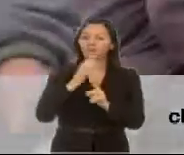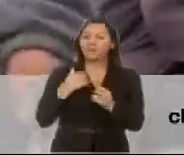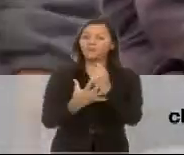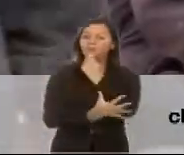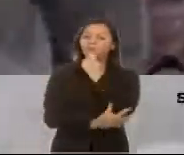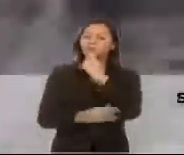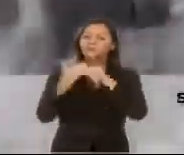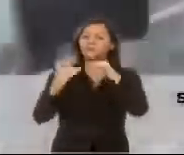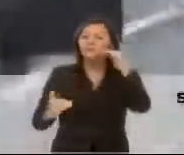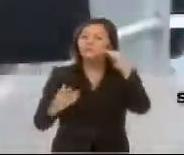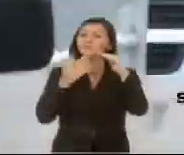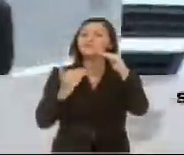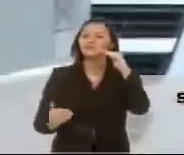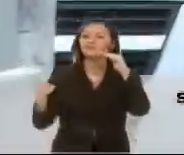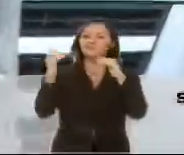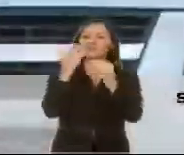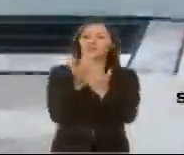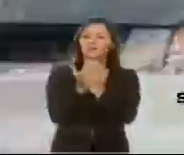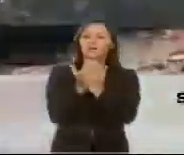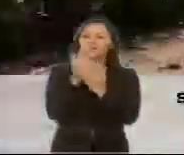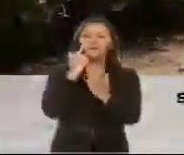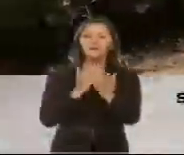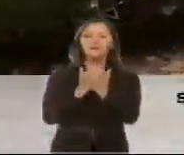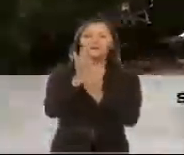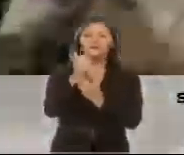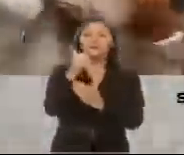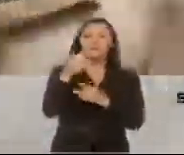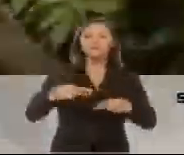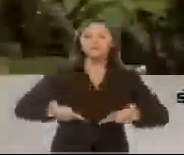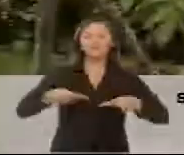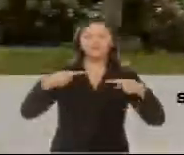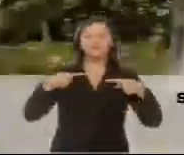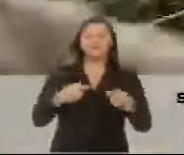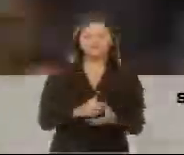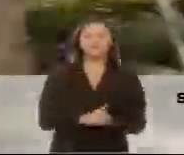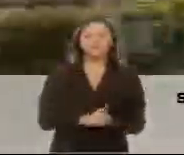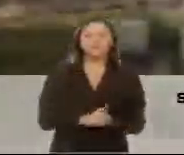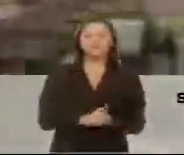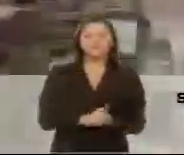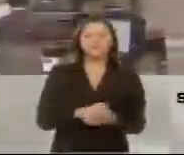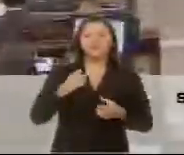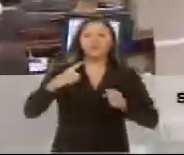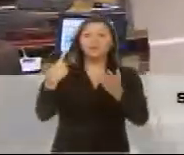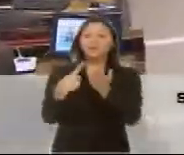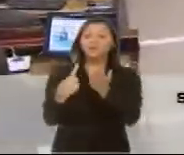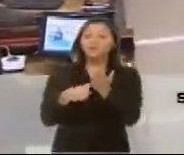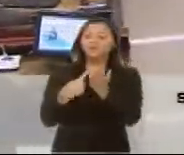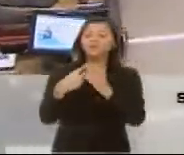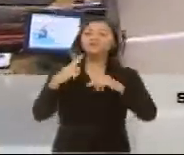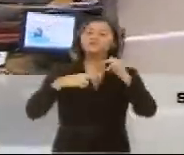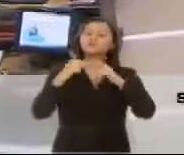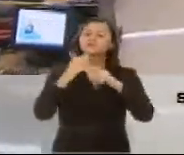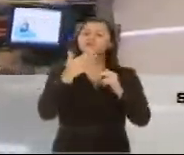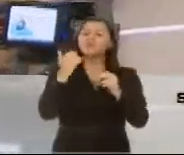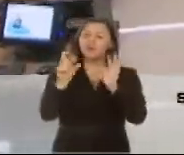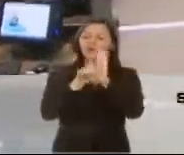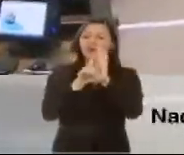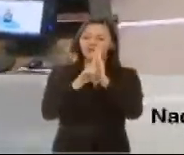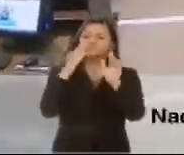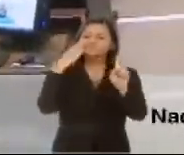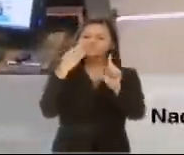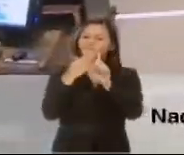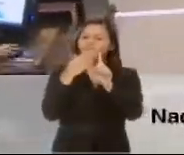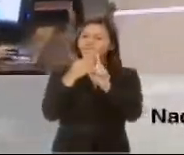pobreza y las desigualdades económicas y avanzar hacia el buen vivir o suma causal. En el debate y construcción de las leyes se